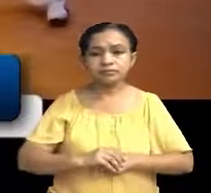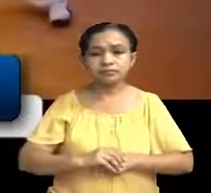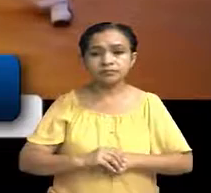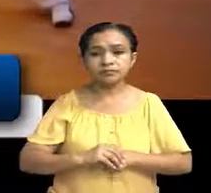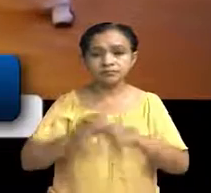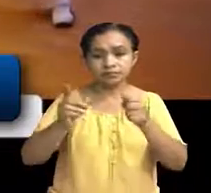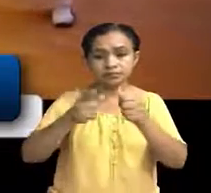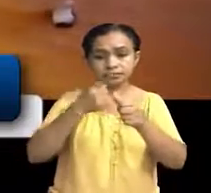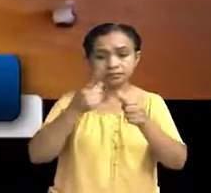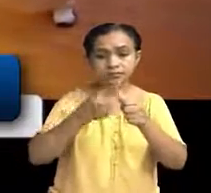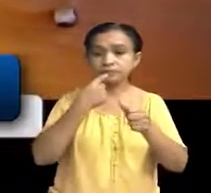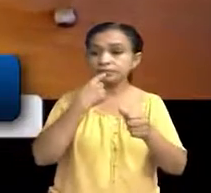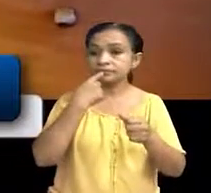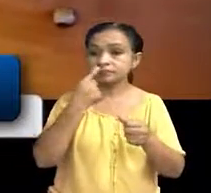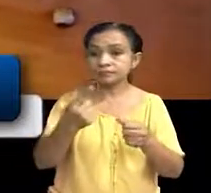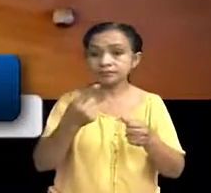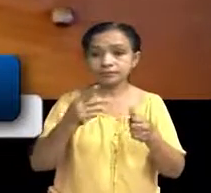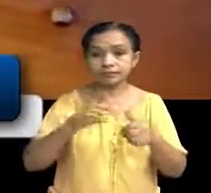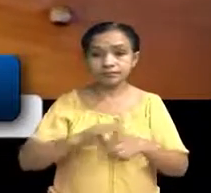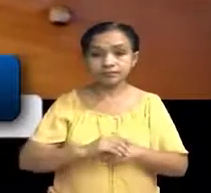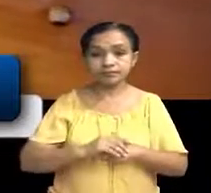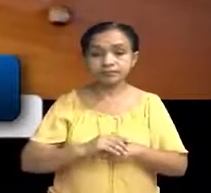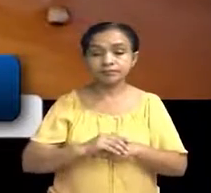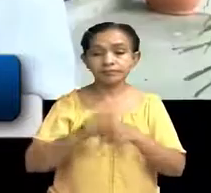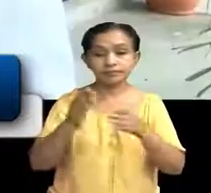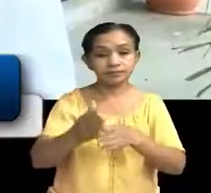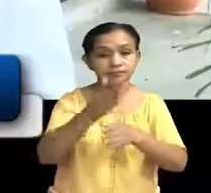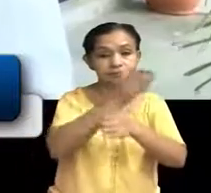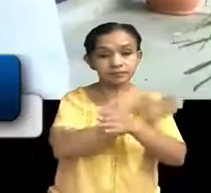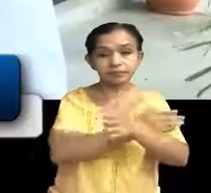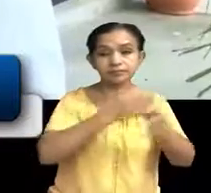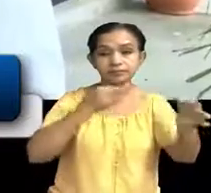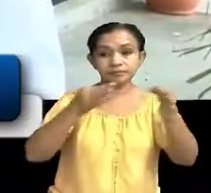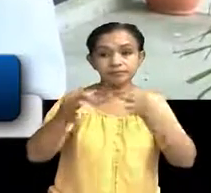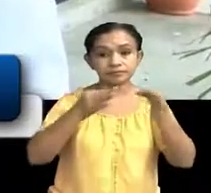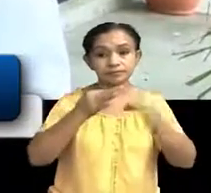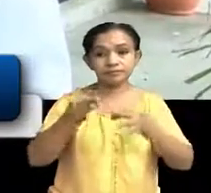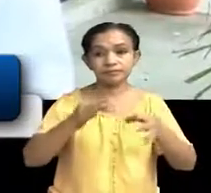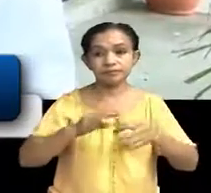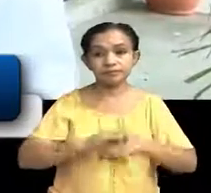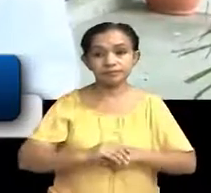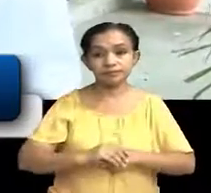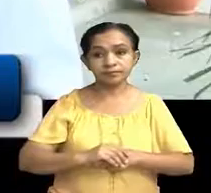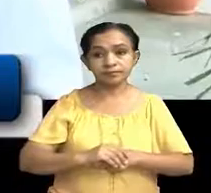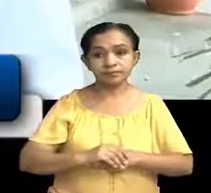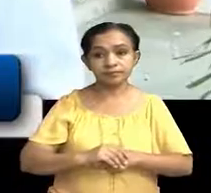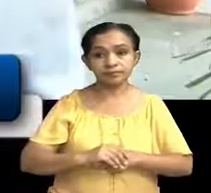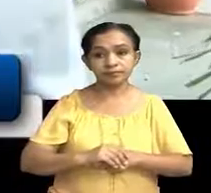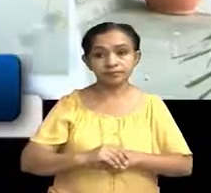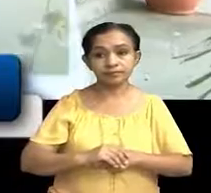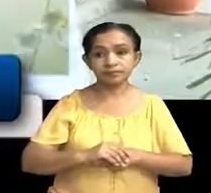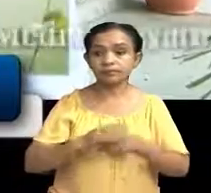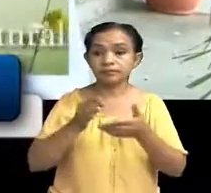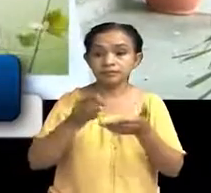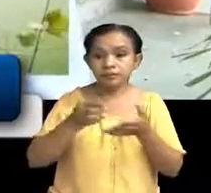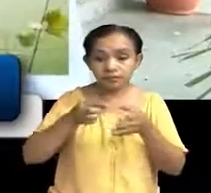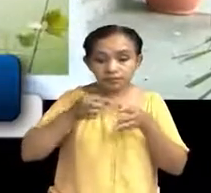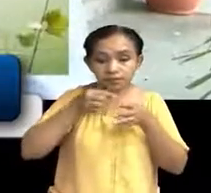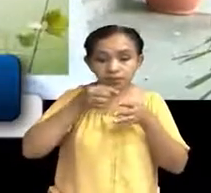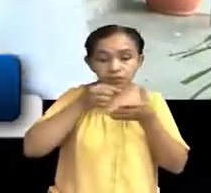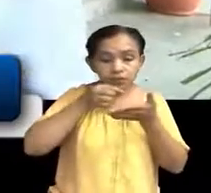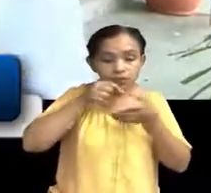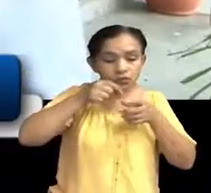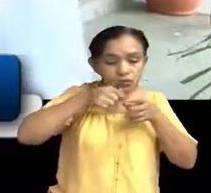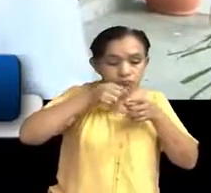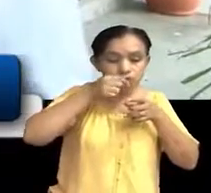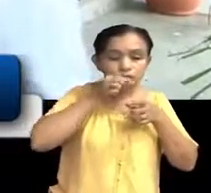Primero las recomendaciones, como había dicho, empezar a consumir alimentos líquidos,